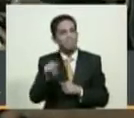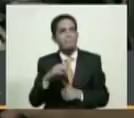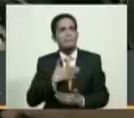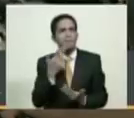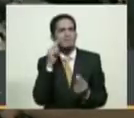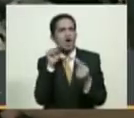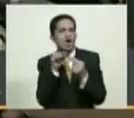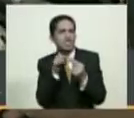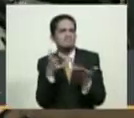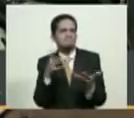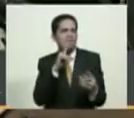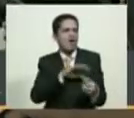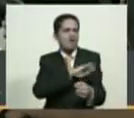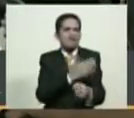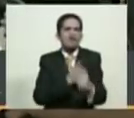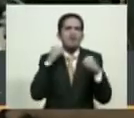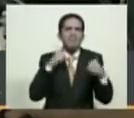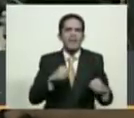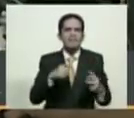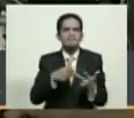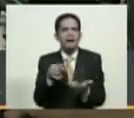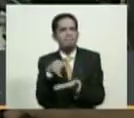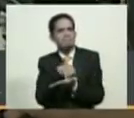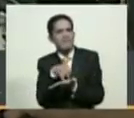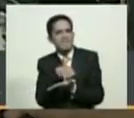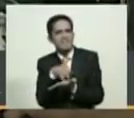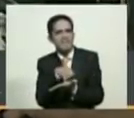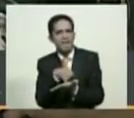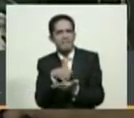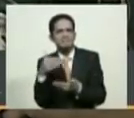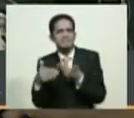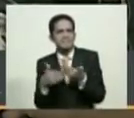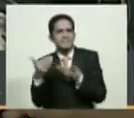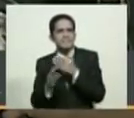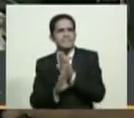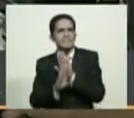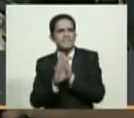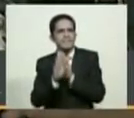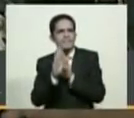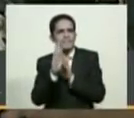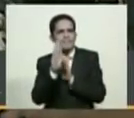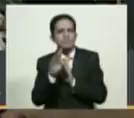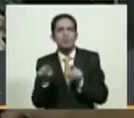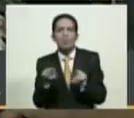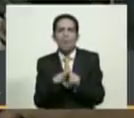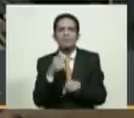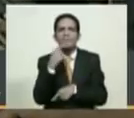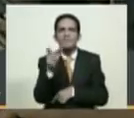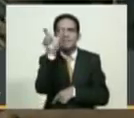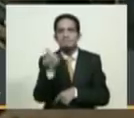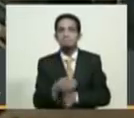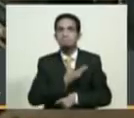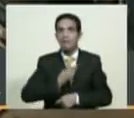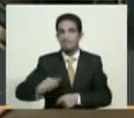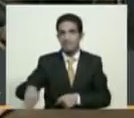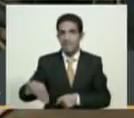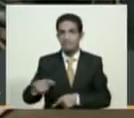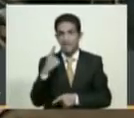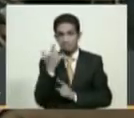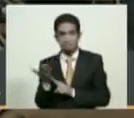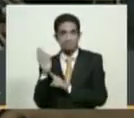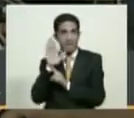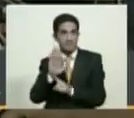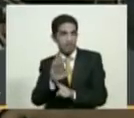debilidades, cosas que deben ir calibrarse, ir calibrándose, como lo ha dicho el presidente de la República, el cual ha presentado un plan que,